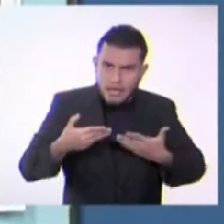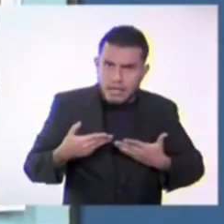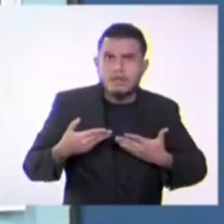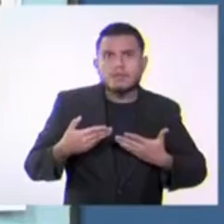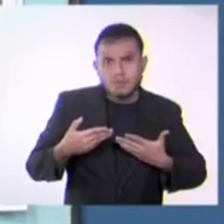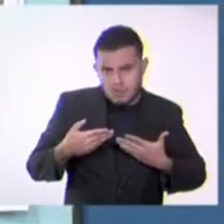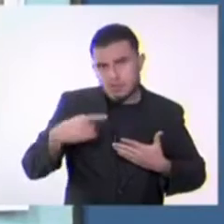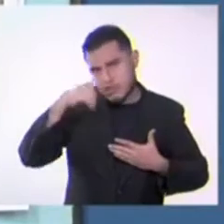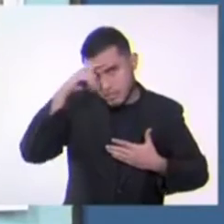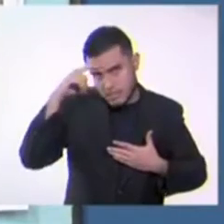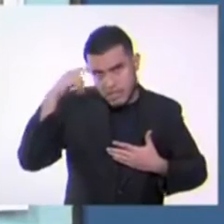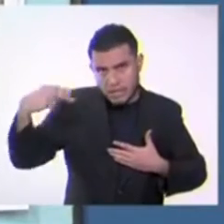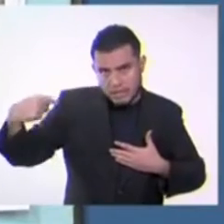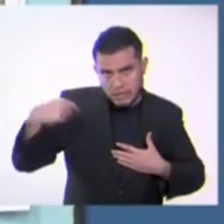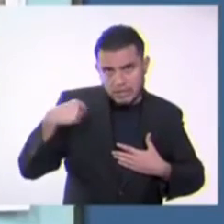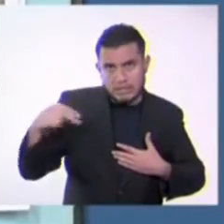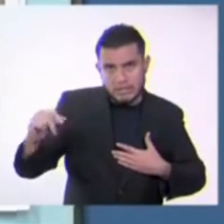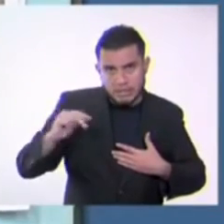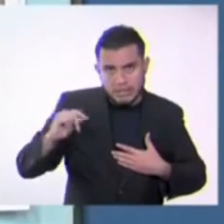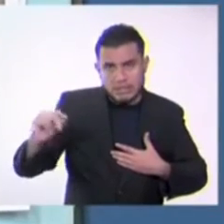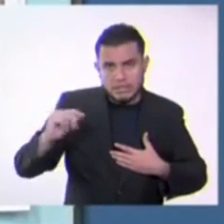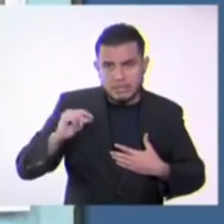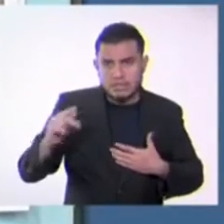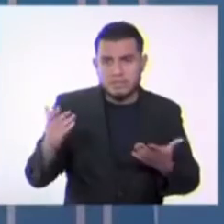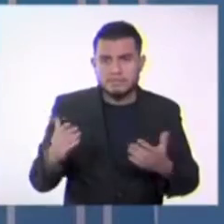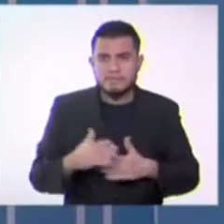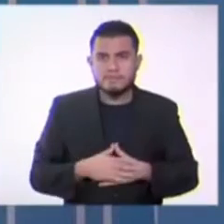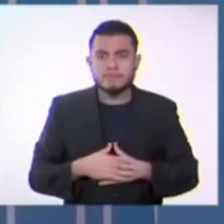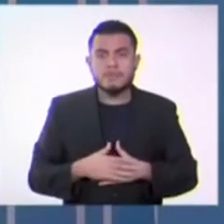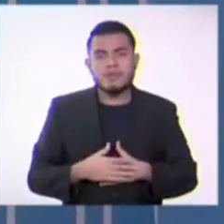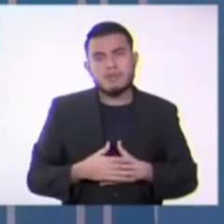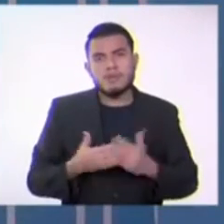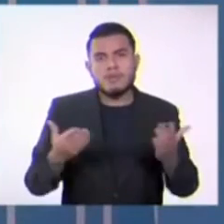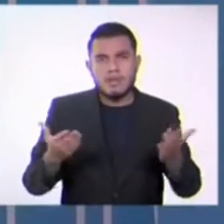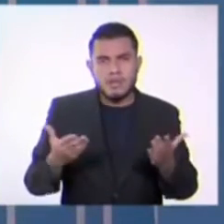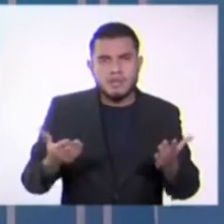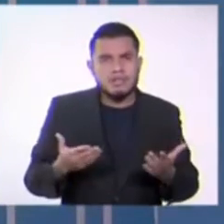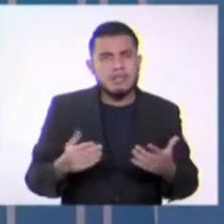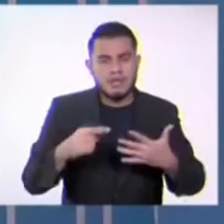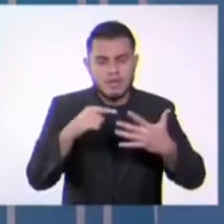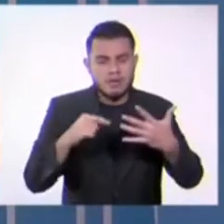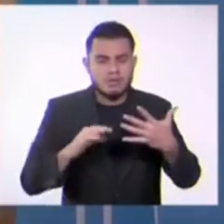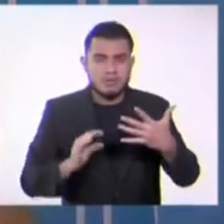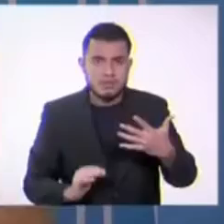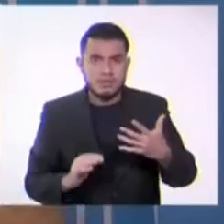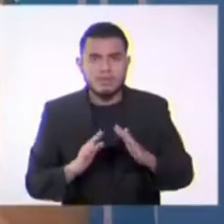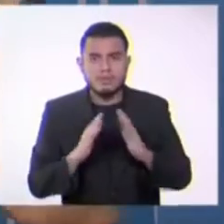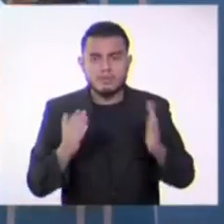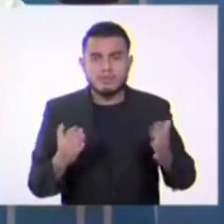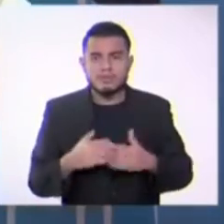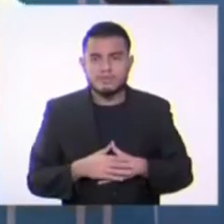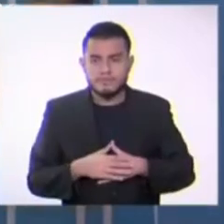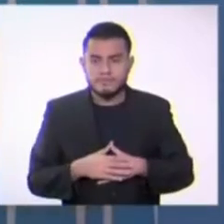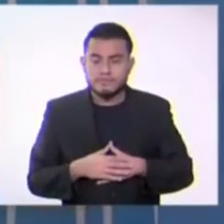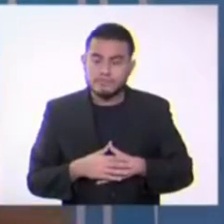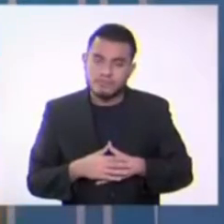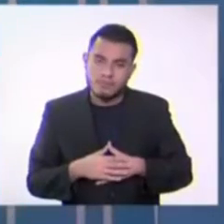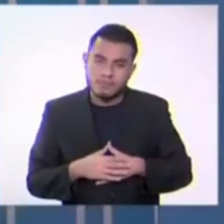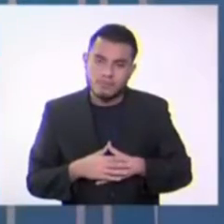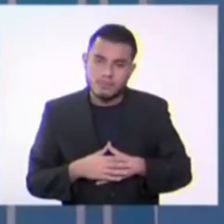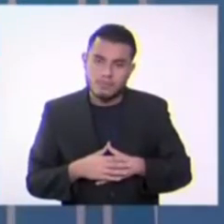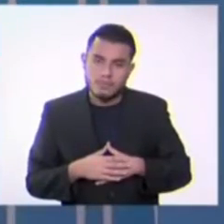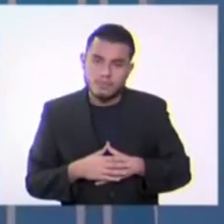serie de logros laborales que se dan a través de esta Constitución. Apertura. Uno de los